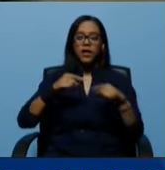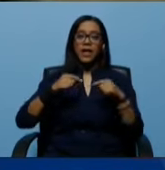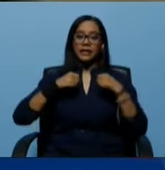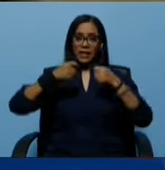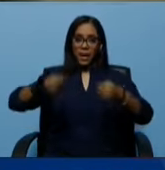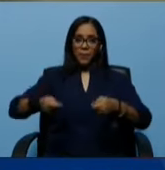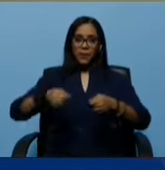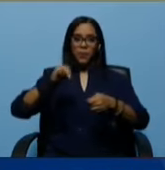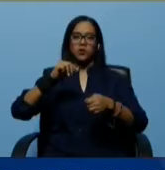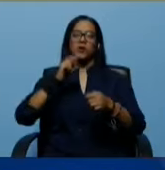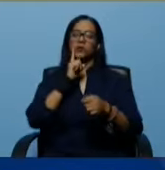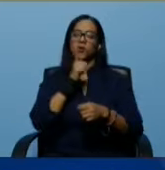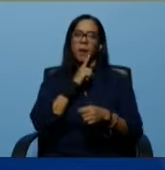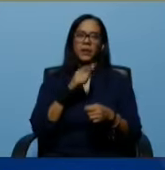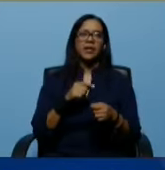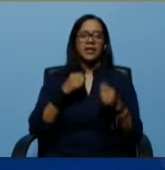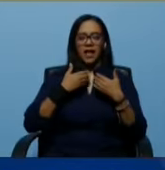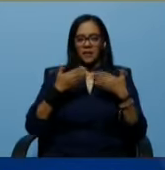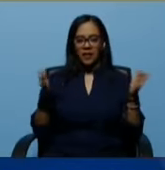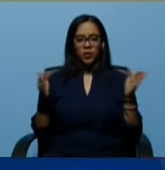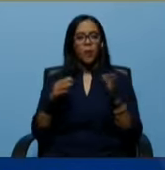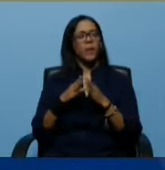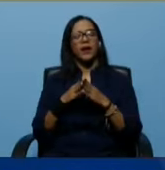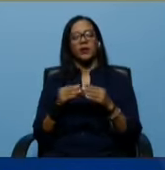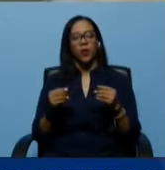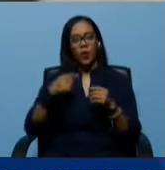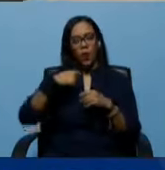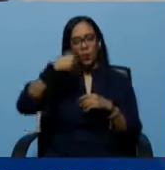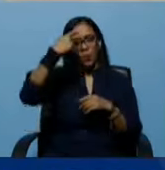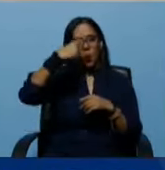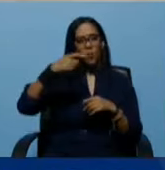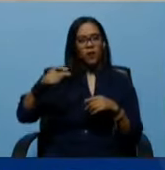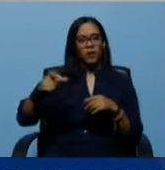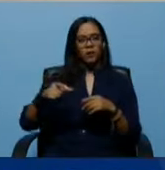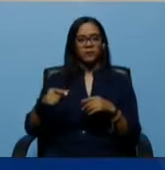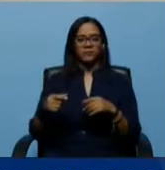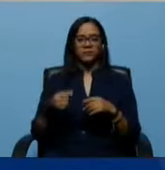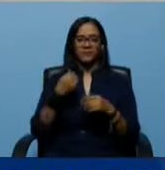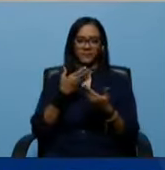museo en su nombre y está abierto para todo el público. Adelante, mi comandante.